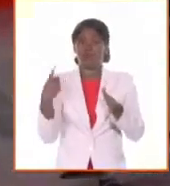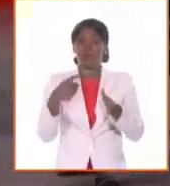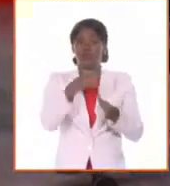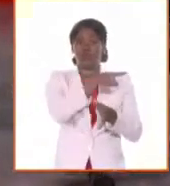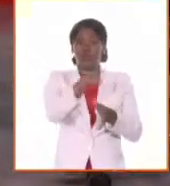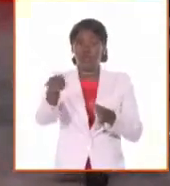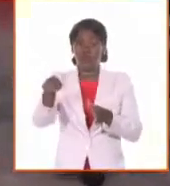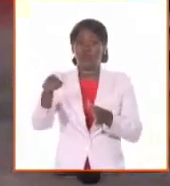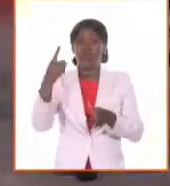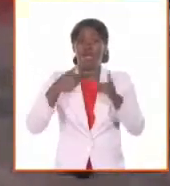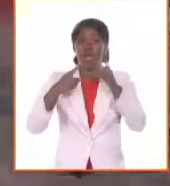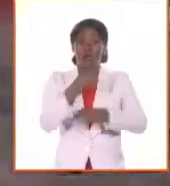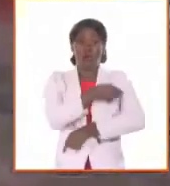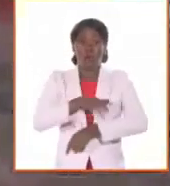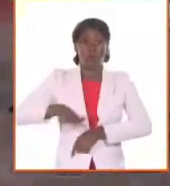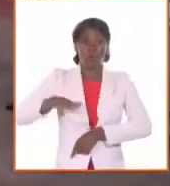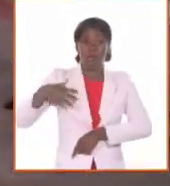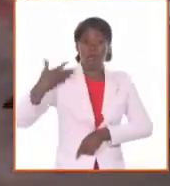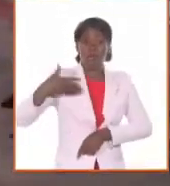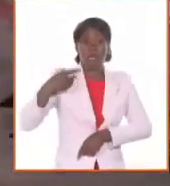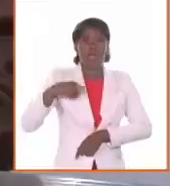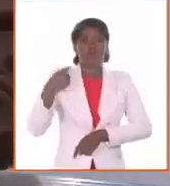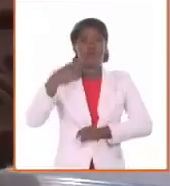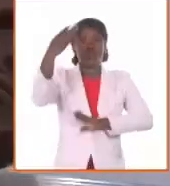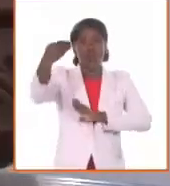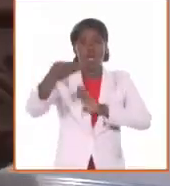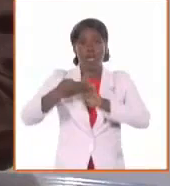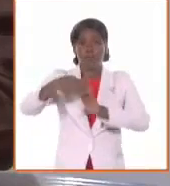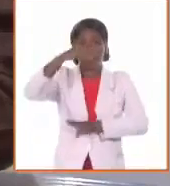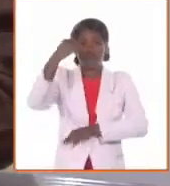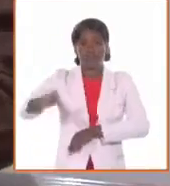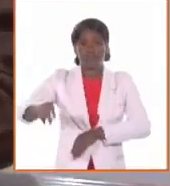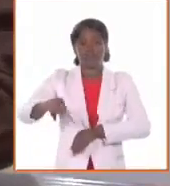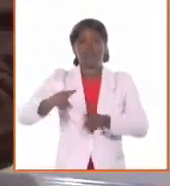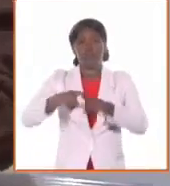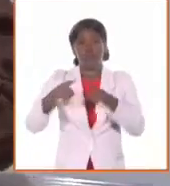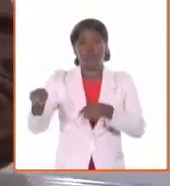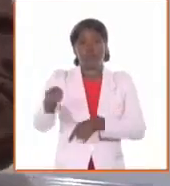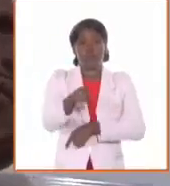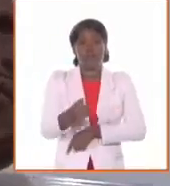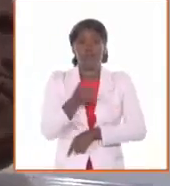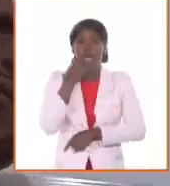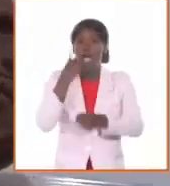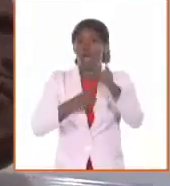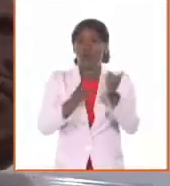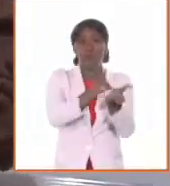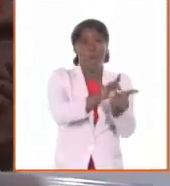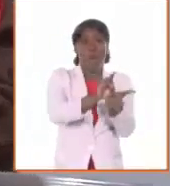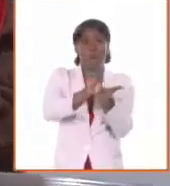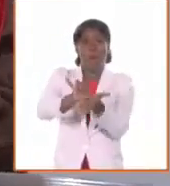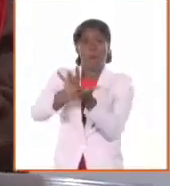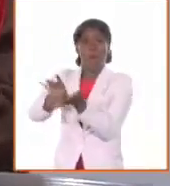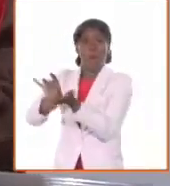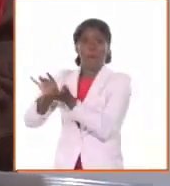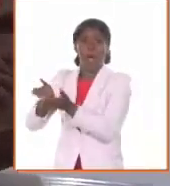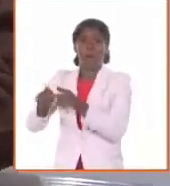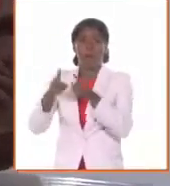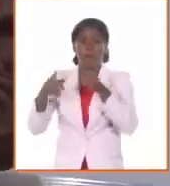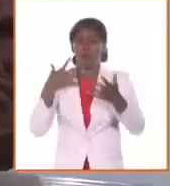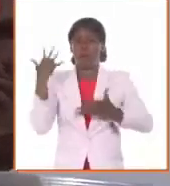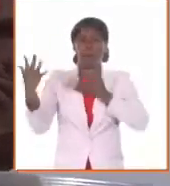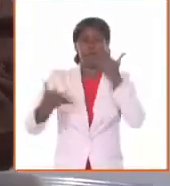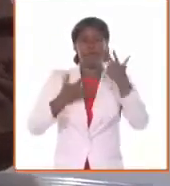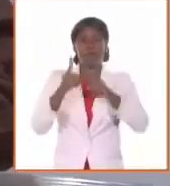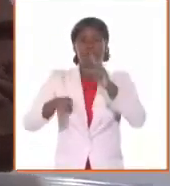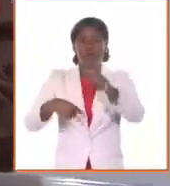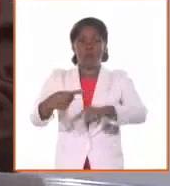los registradores diferentes tipos de sanciones y algunas culminaron con la separaciones definitivas del cargo con las inhabilitaciones